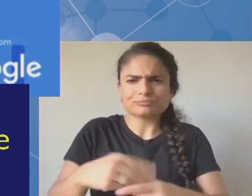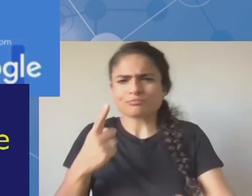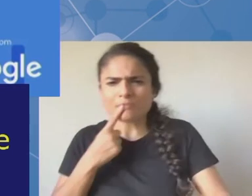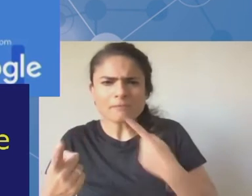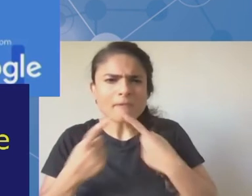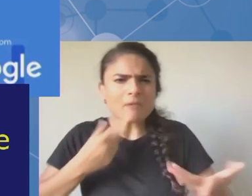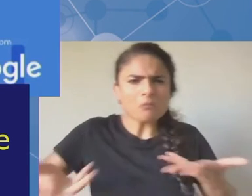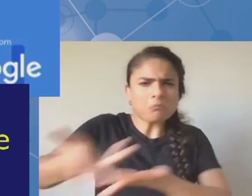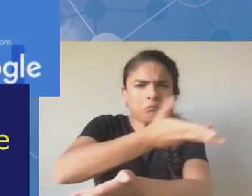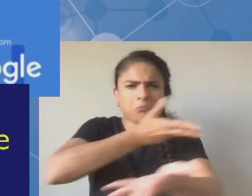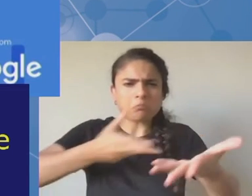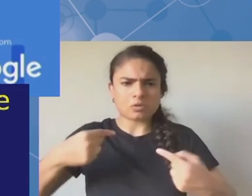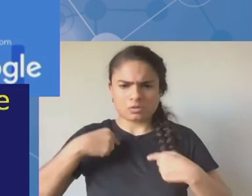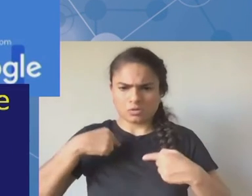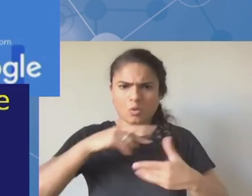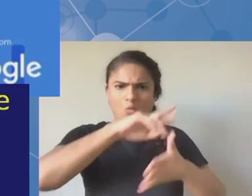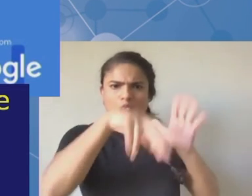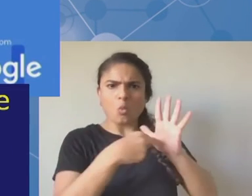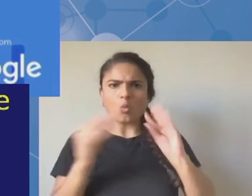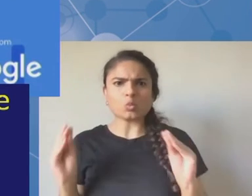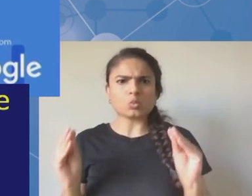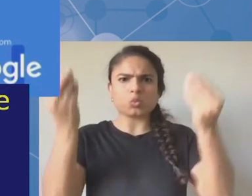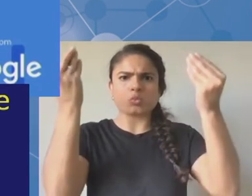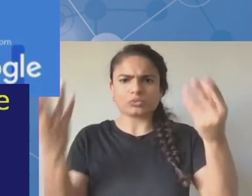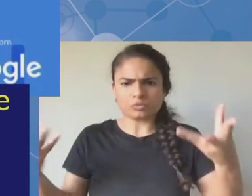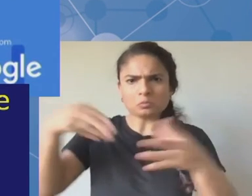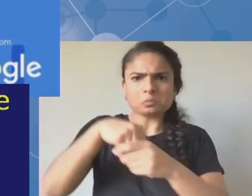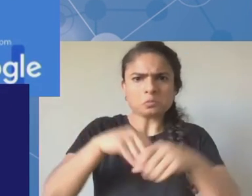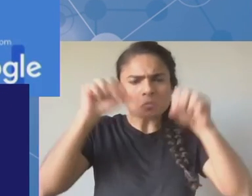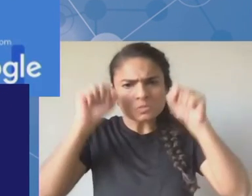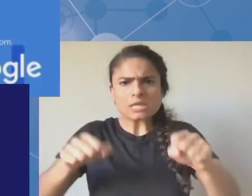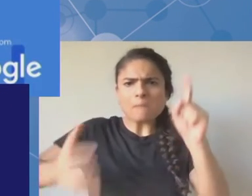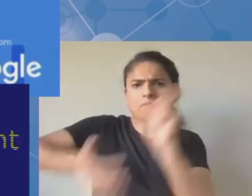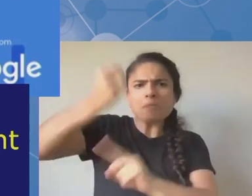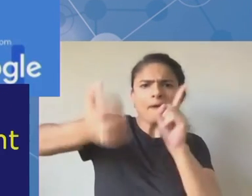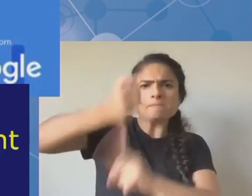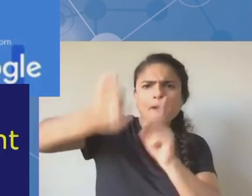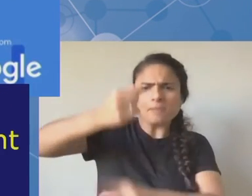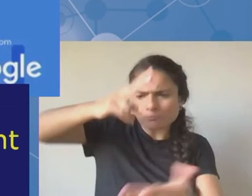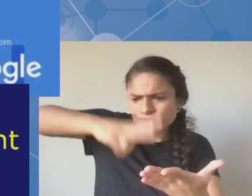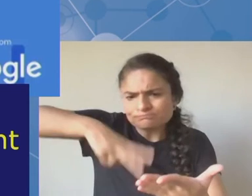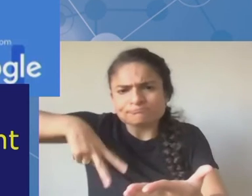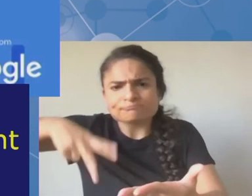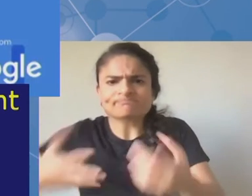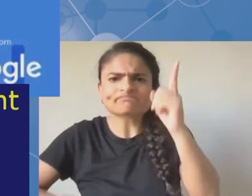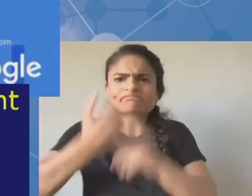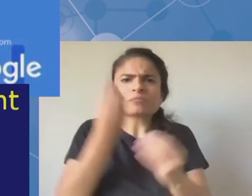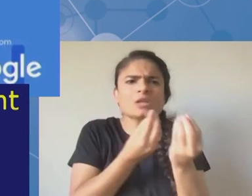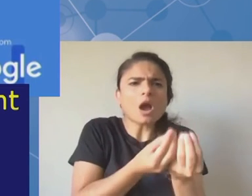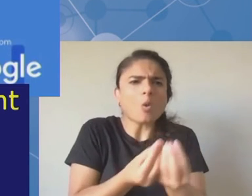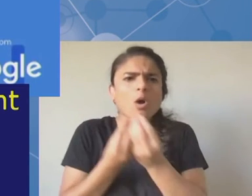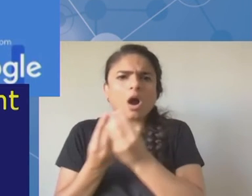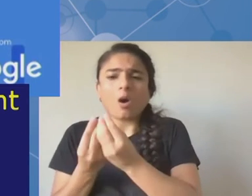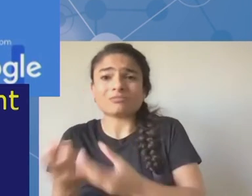Me alegra haber podido participar también en los debates sobre cómo se puede hablar con la gente joven y